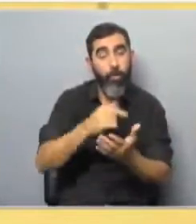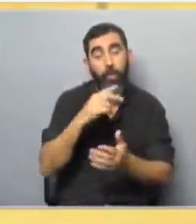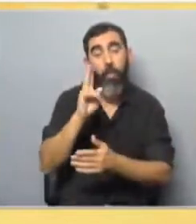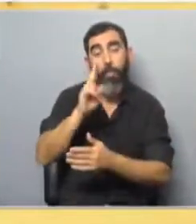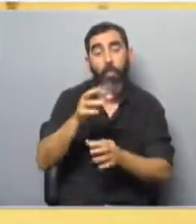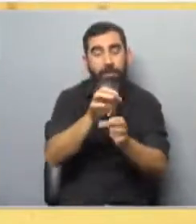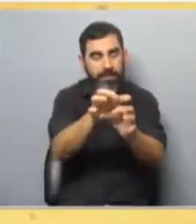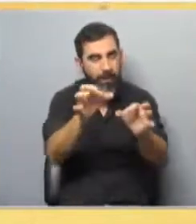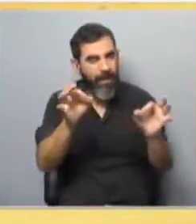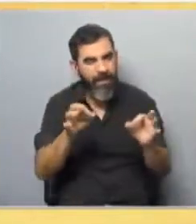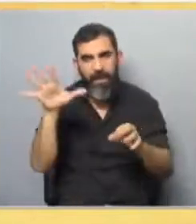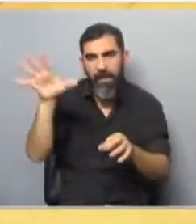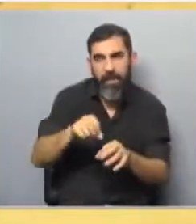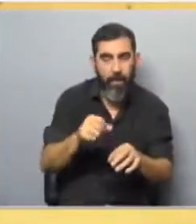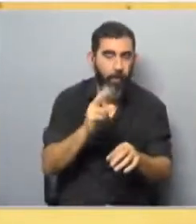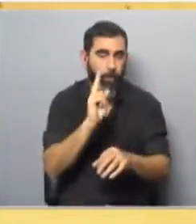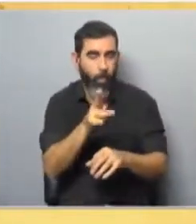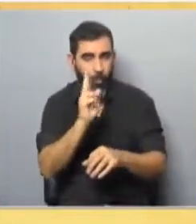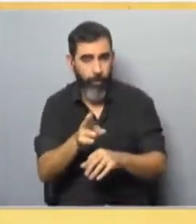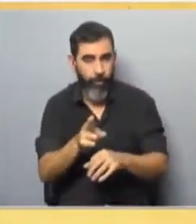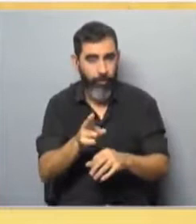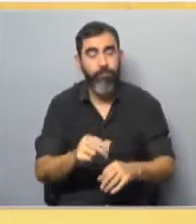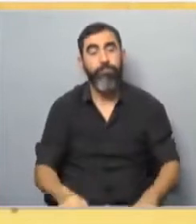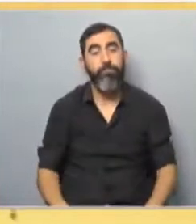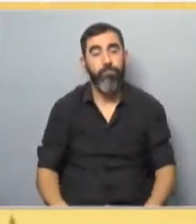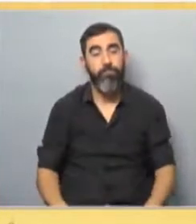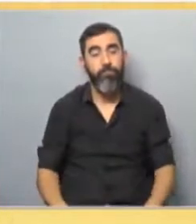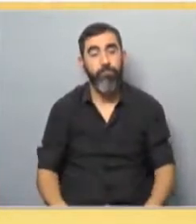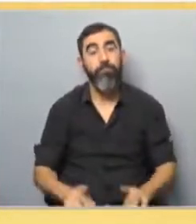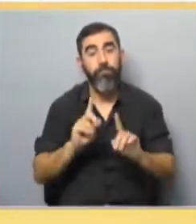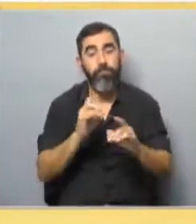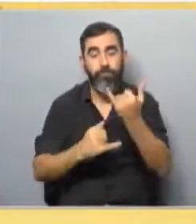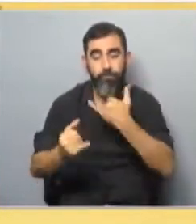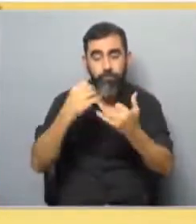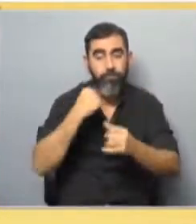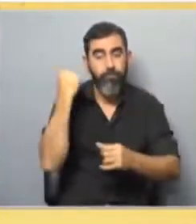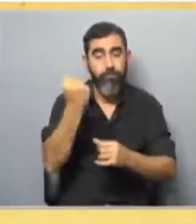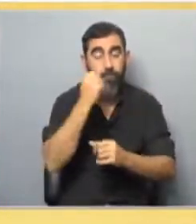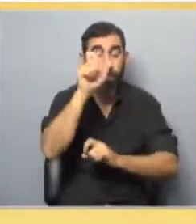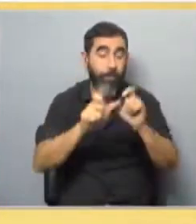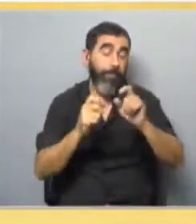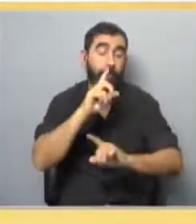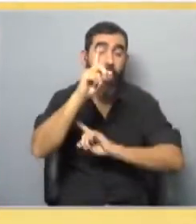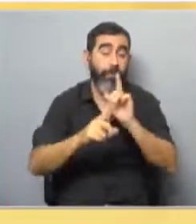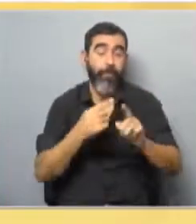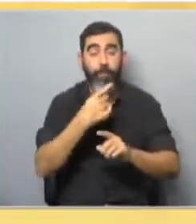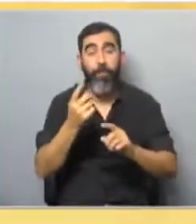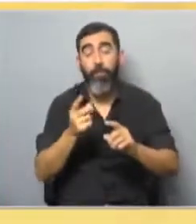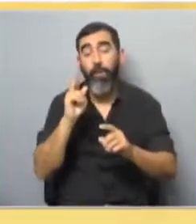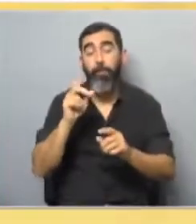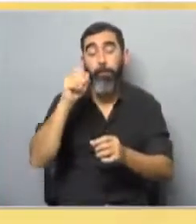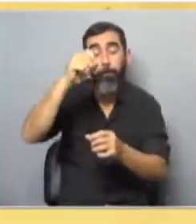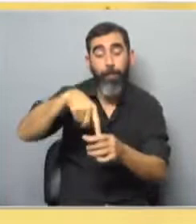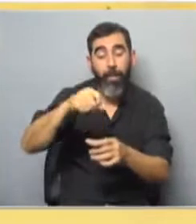introducir semillas de otras especies. Y después la información, ¿no? Yo creo que hay gente también que, como decías tú, que va y planta